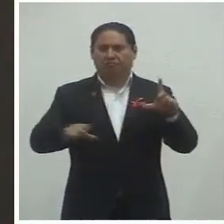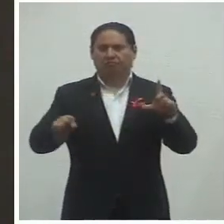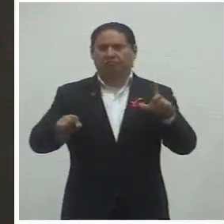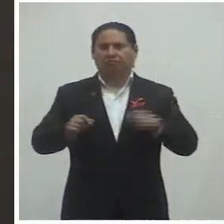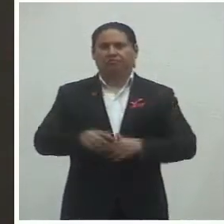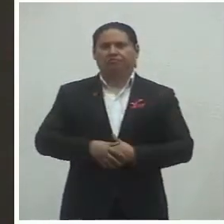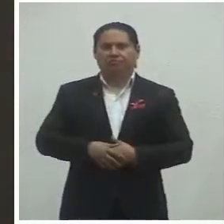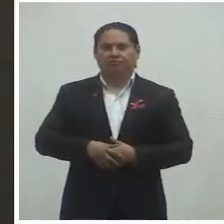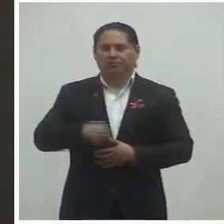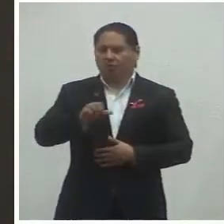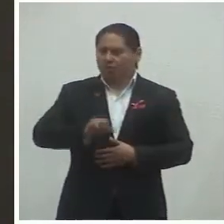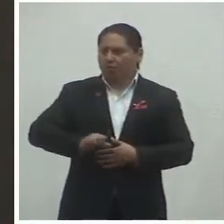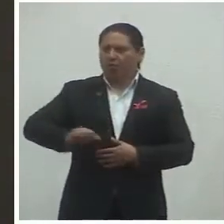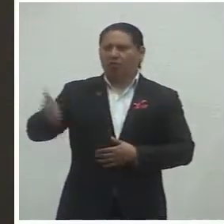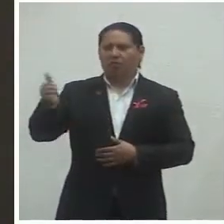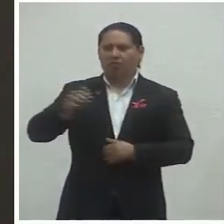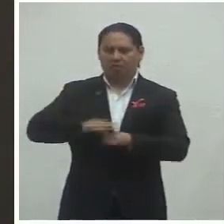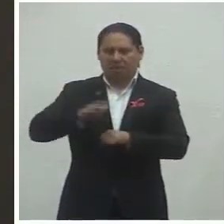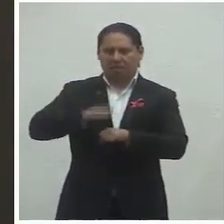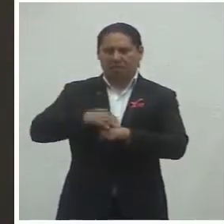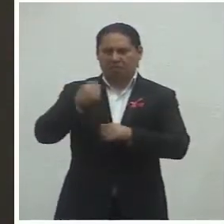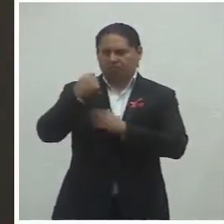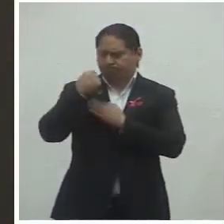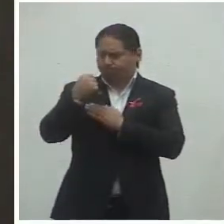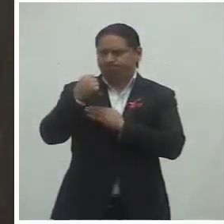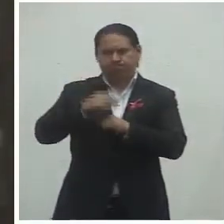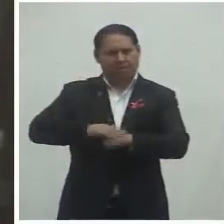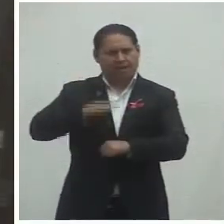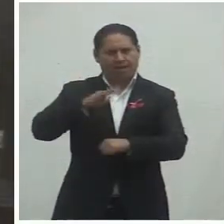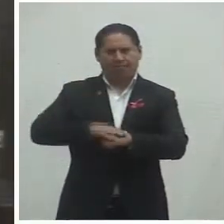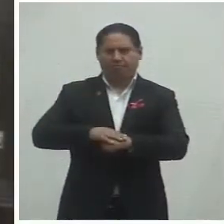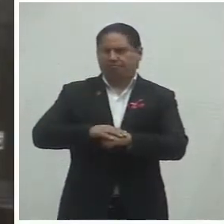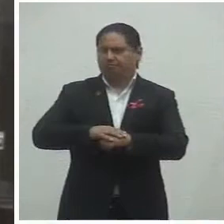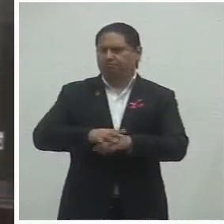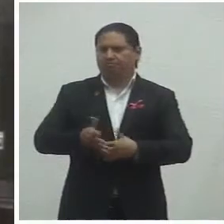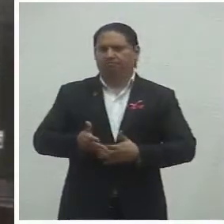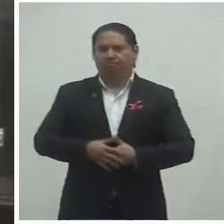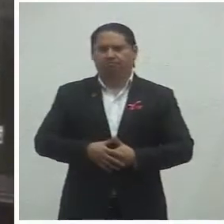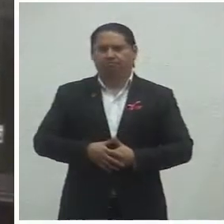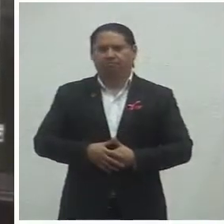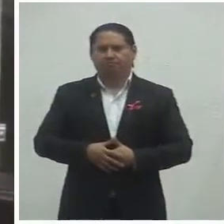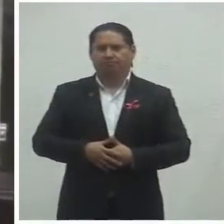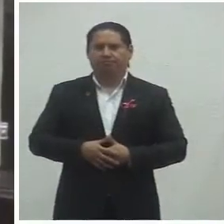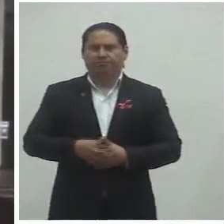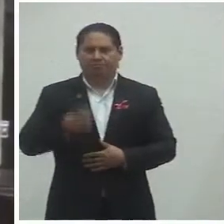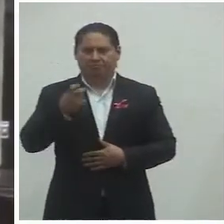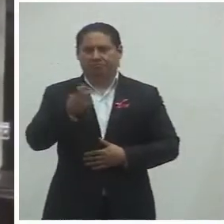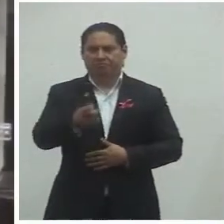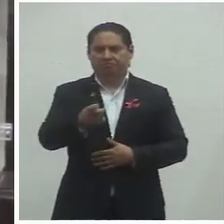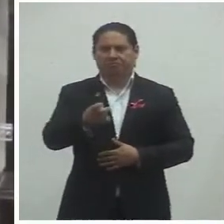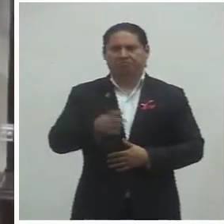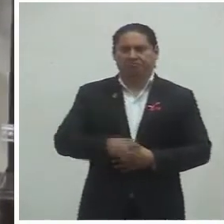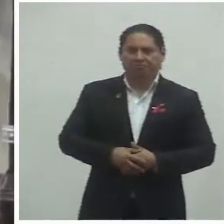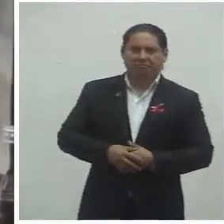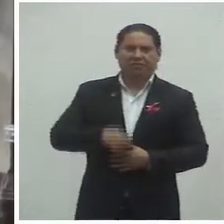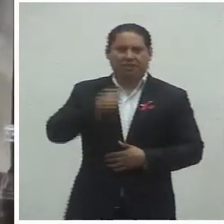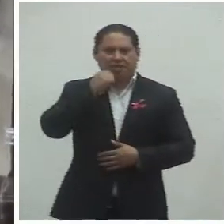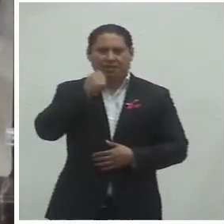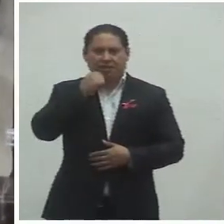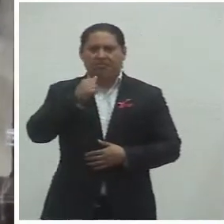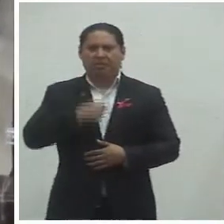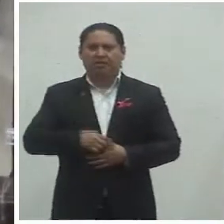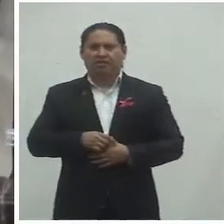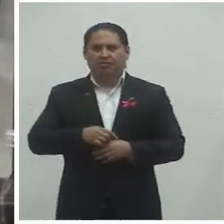tenido otros poderes más allá de la Constitución. Fueron los que provenían de los arreglos